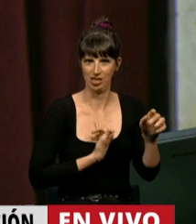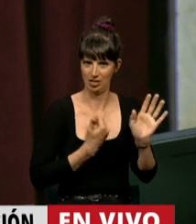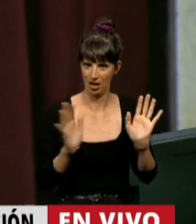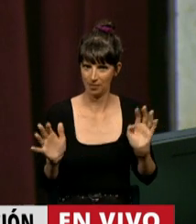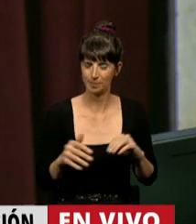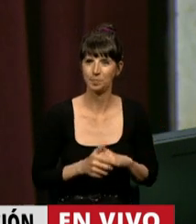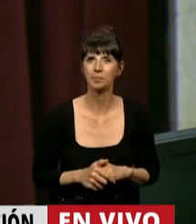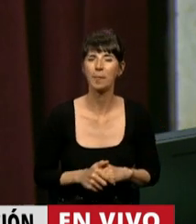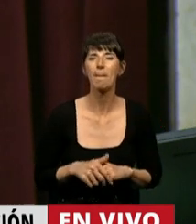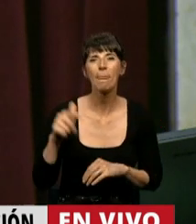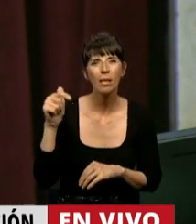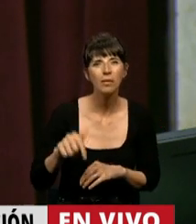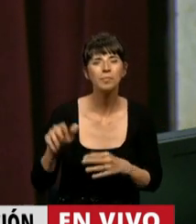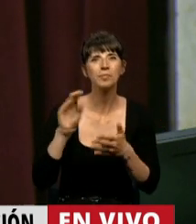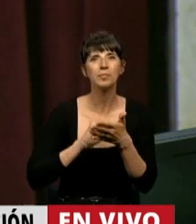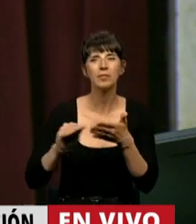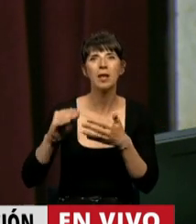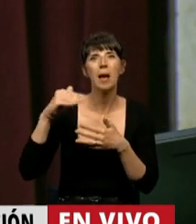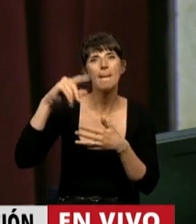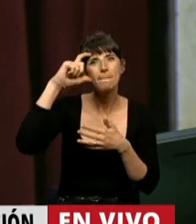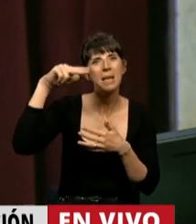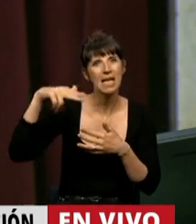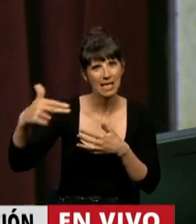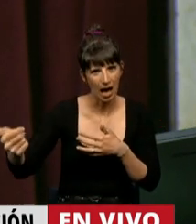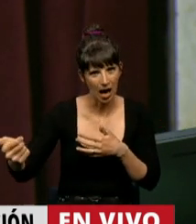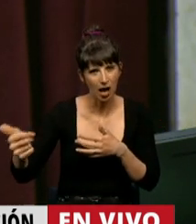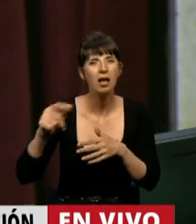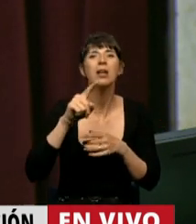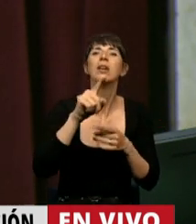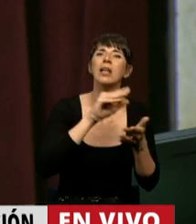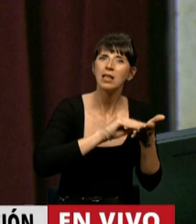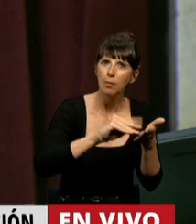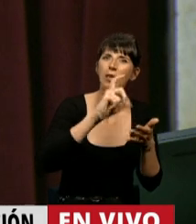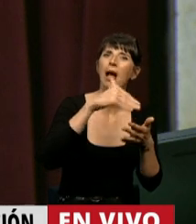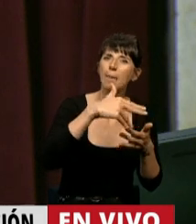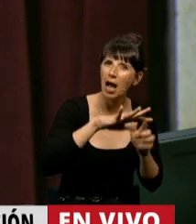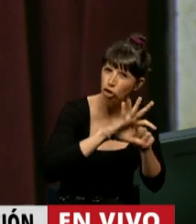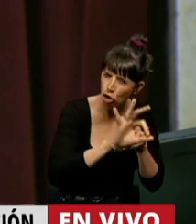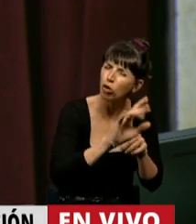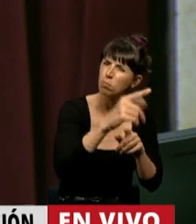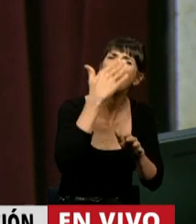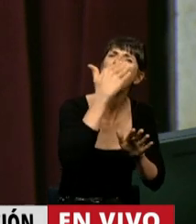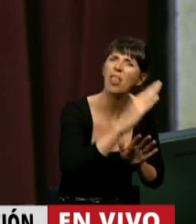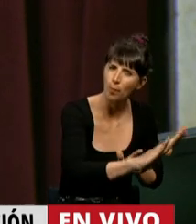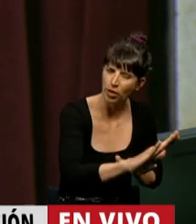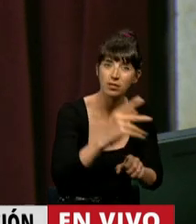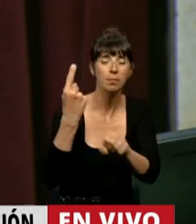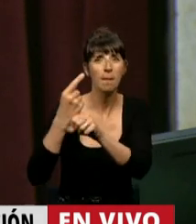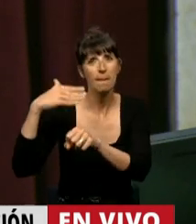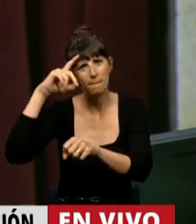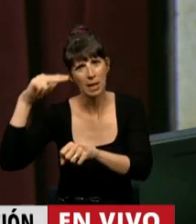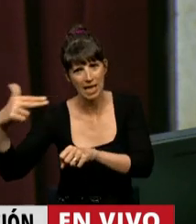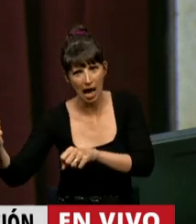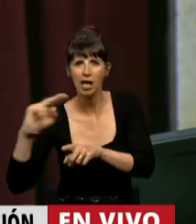doy la palabra al diputado Mena después le doy la palabra a usted diputada camaño después primero el diputado Mena después la